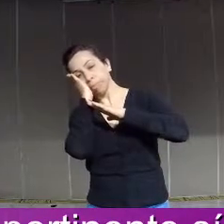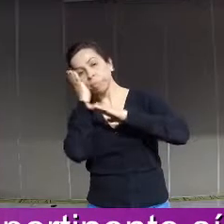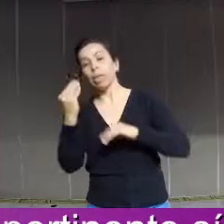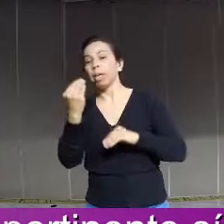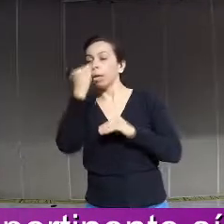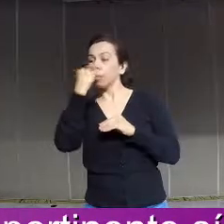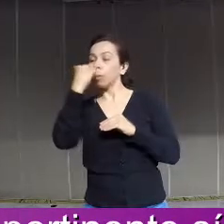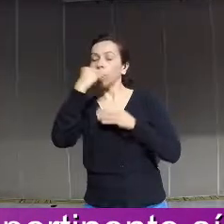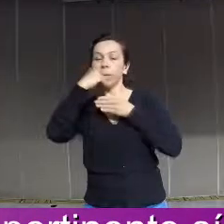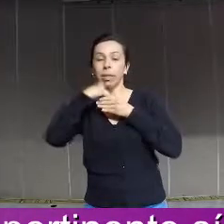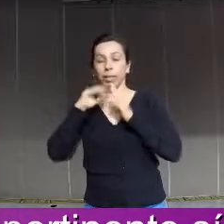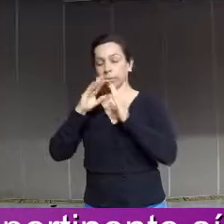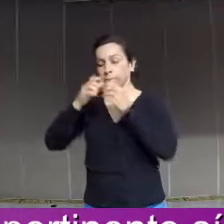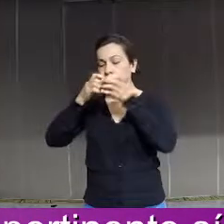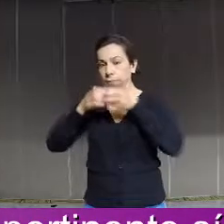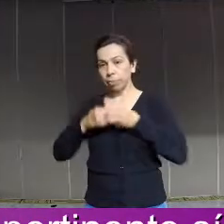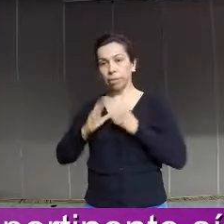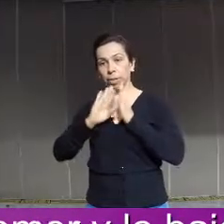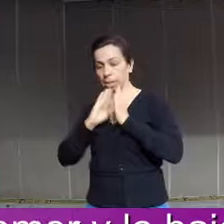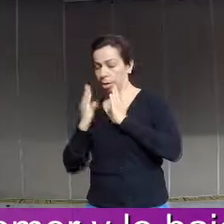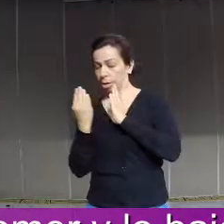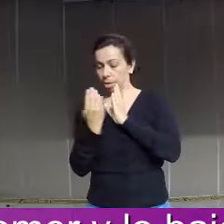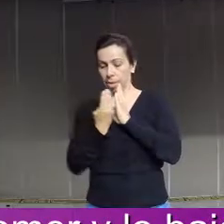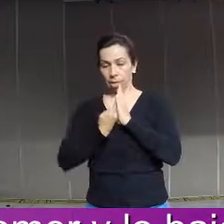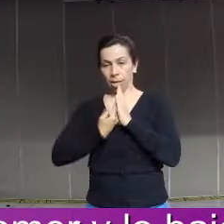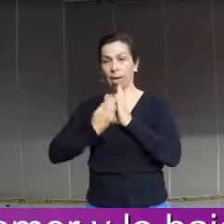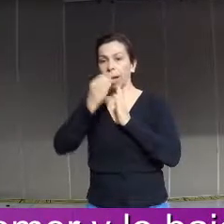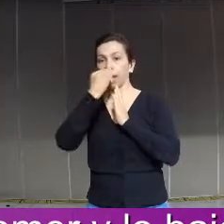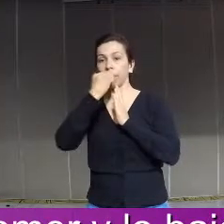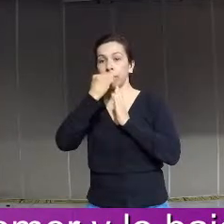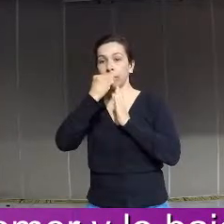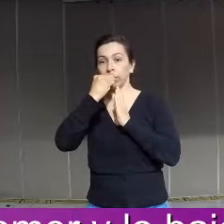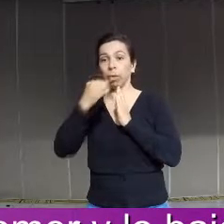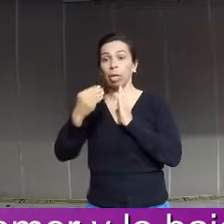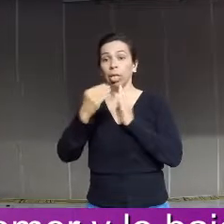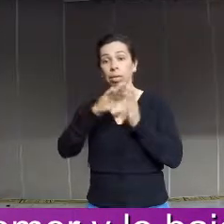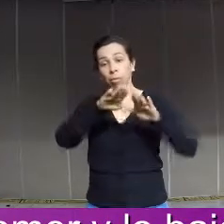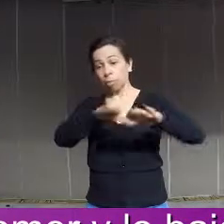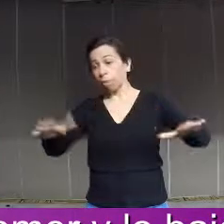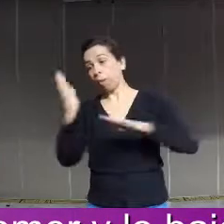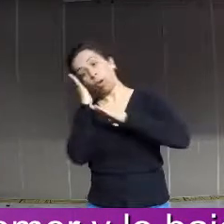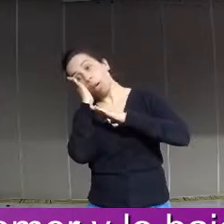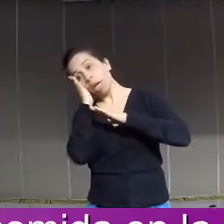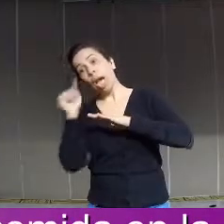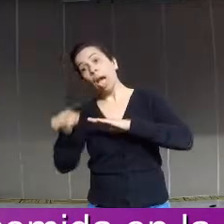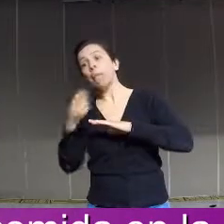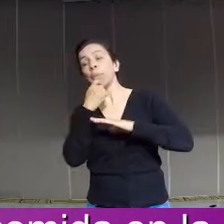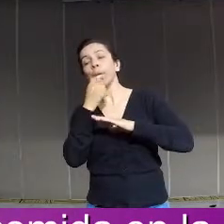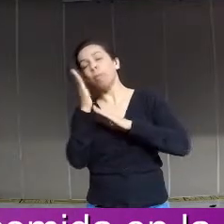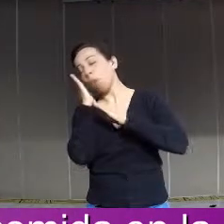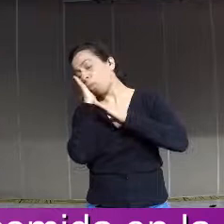de la faringe, alimentos, queda el lago faríngeo, el paciente respiró y se aspiró. Entonces está durmiendo,